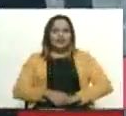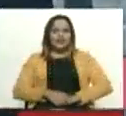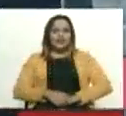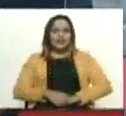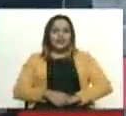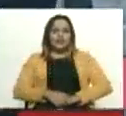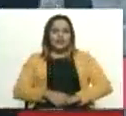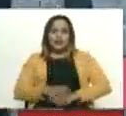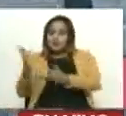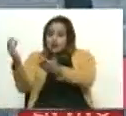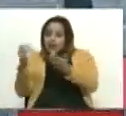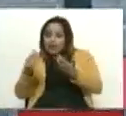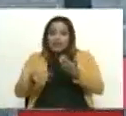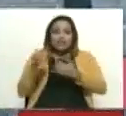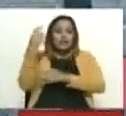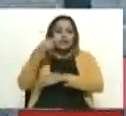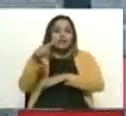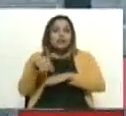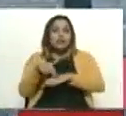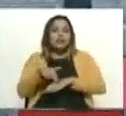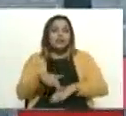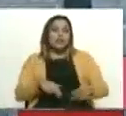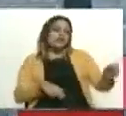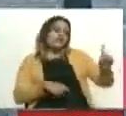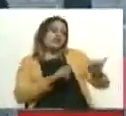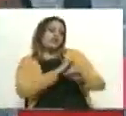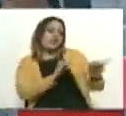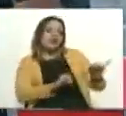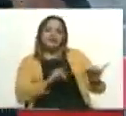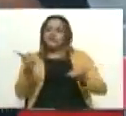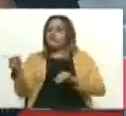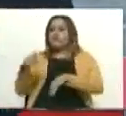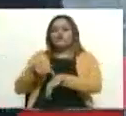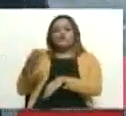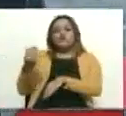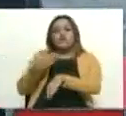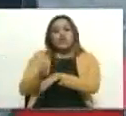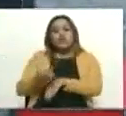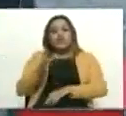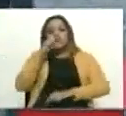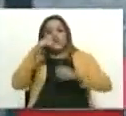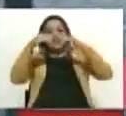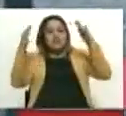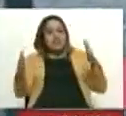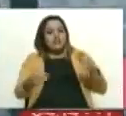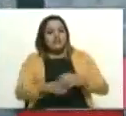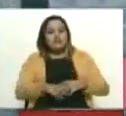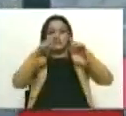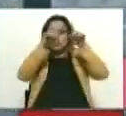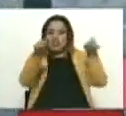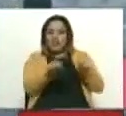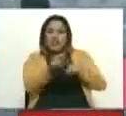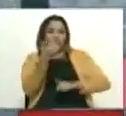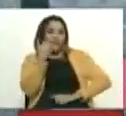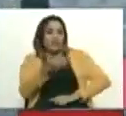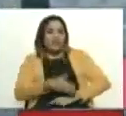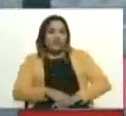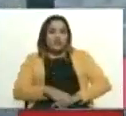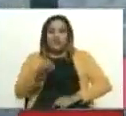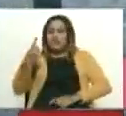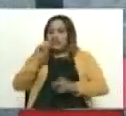allá para la asamblea, mira que no han terminado, mira que tardan mucho, mira que no han llegado todavía los techos, mira que los tableros son muy feos, mira que cambian los